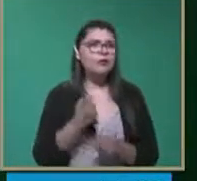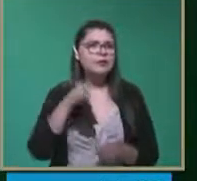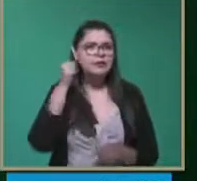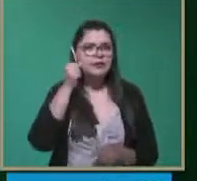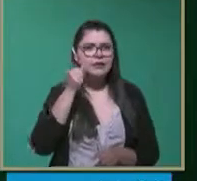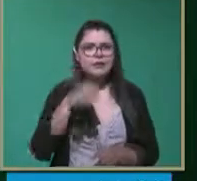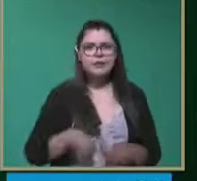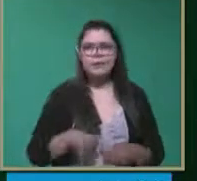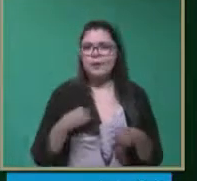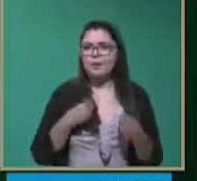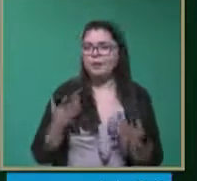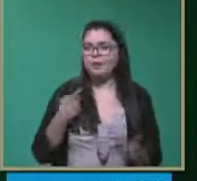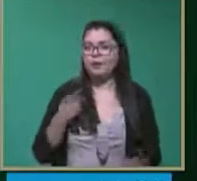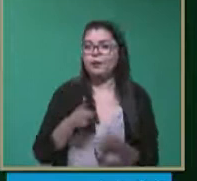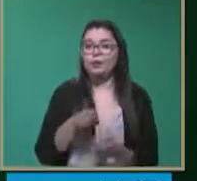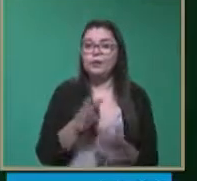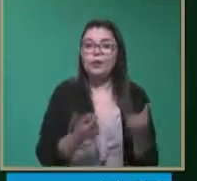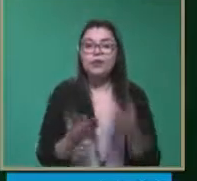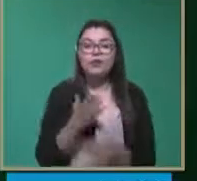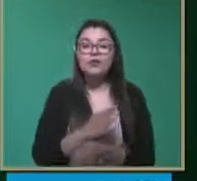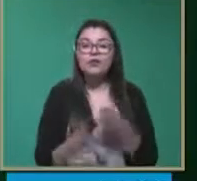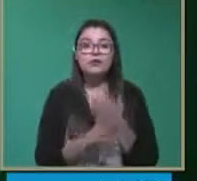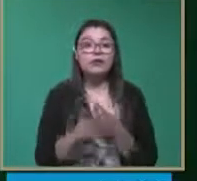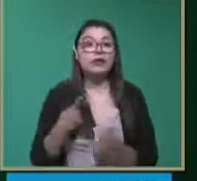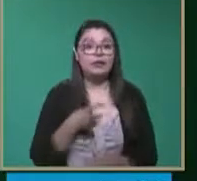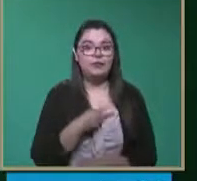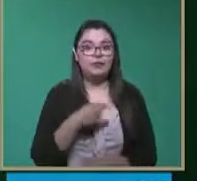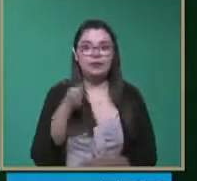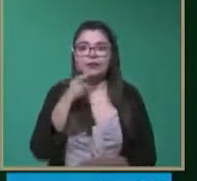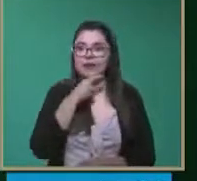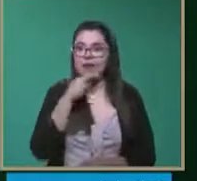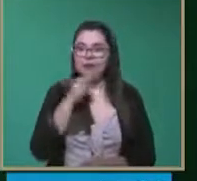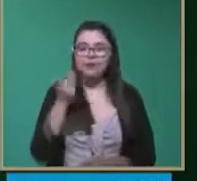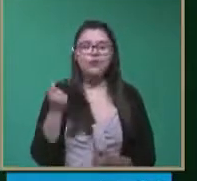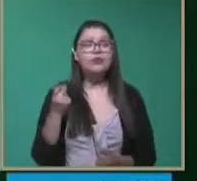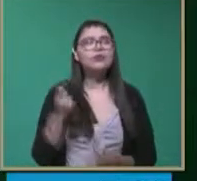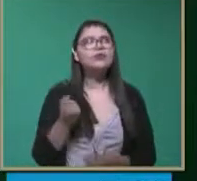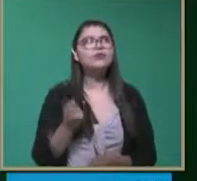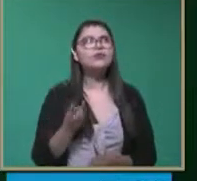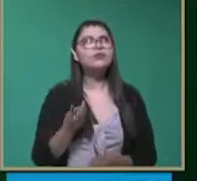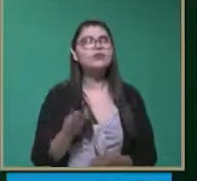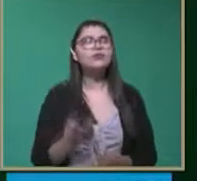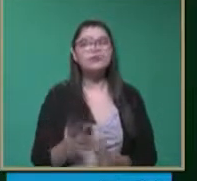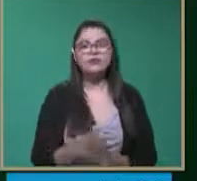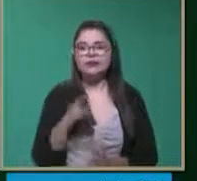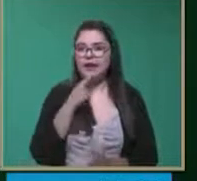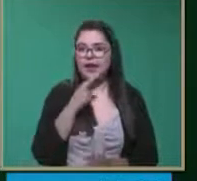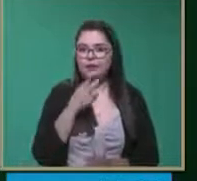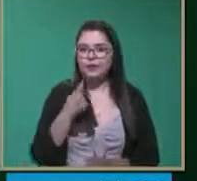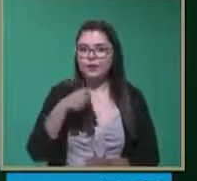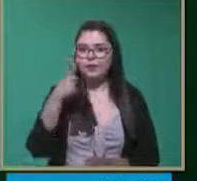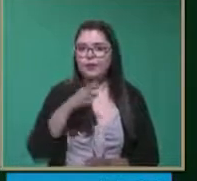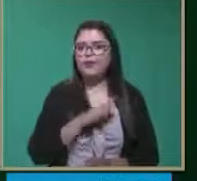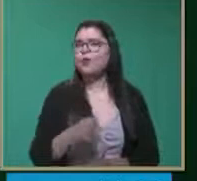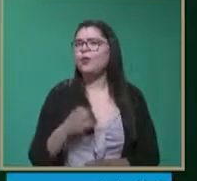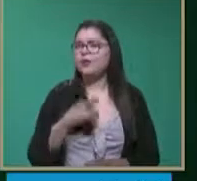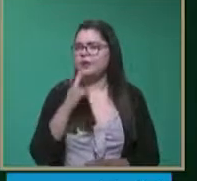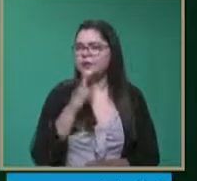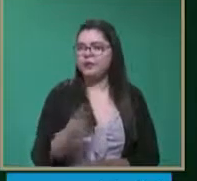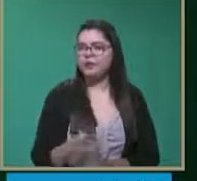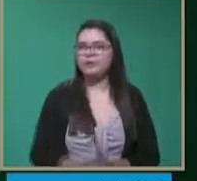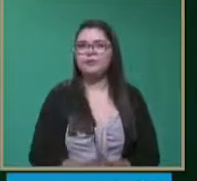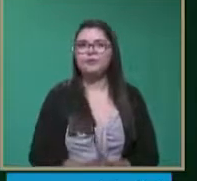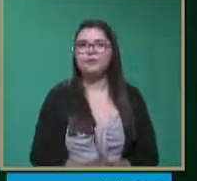situaciones en las que tenemos que utilizar nuestro cálculo mental y hay muchas estrategias para poder nosotros resolverlas. Una de ellas